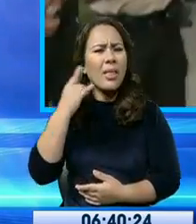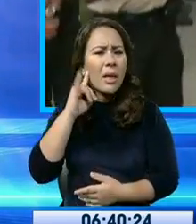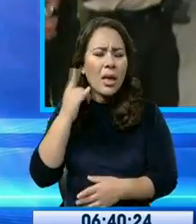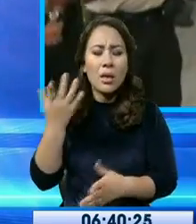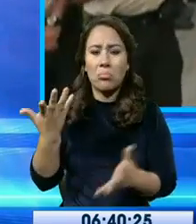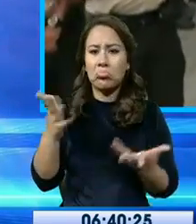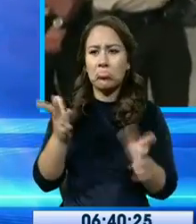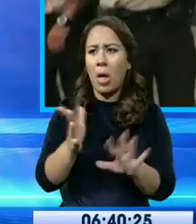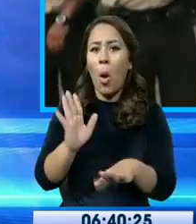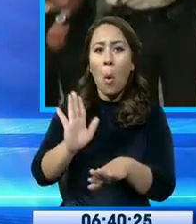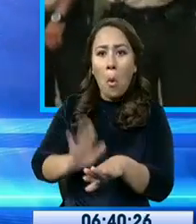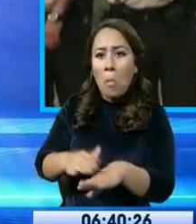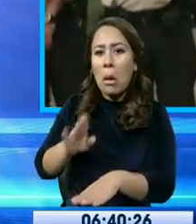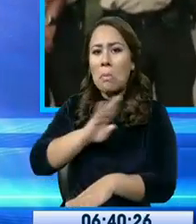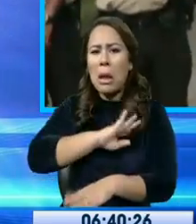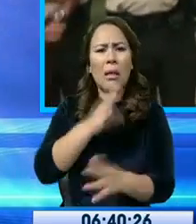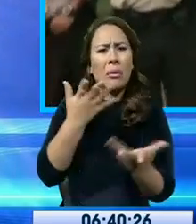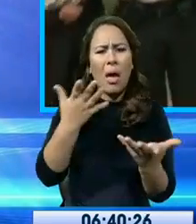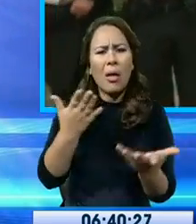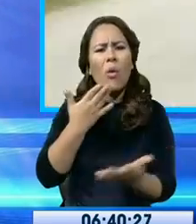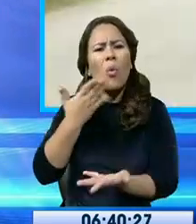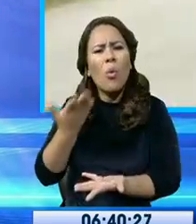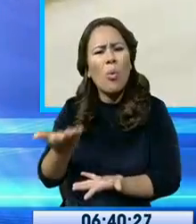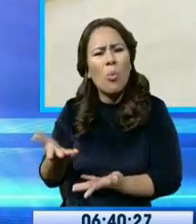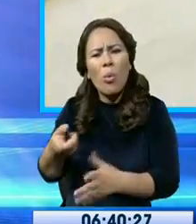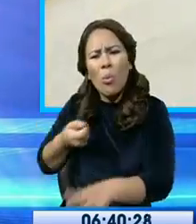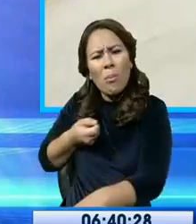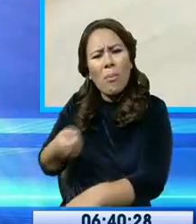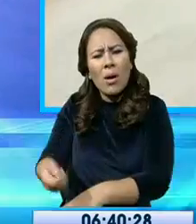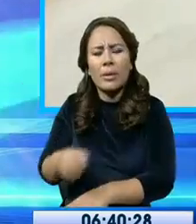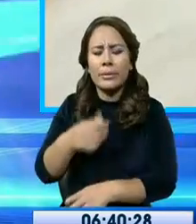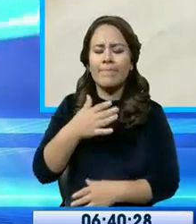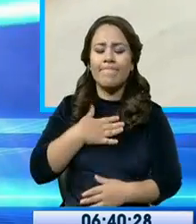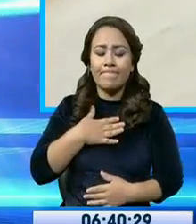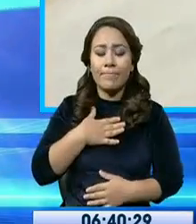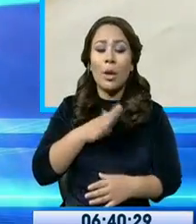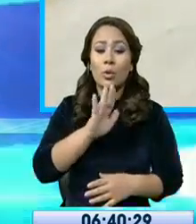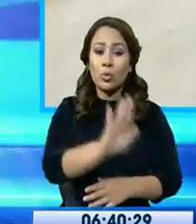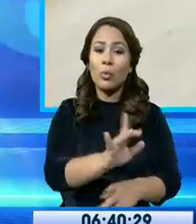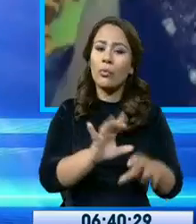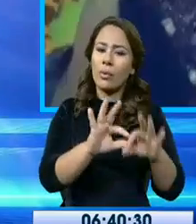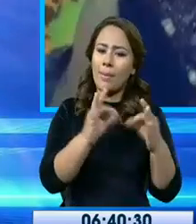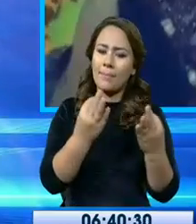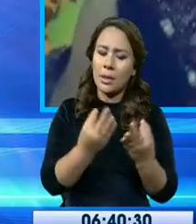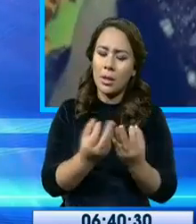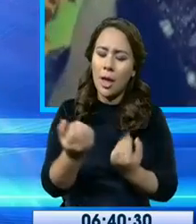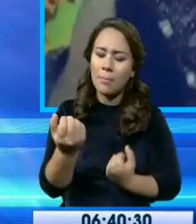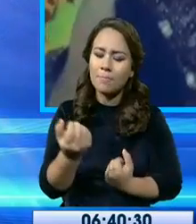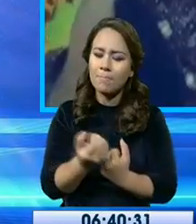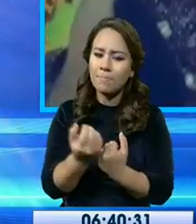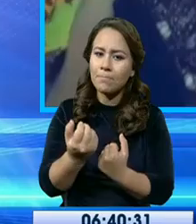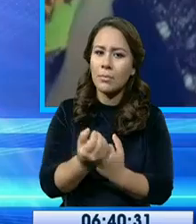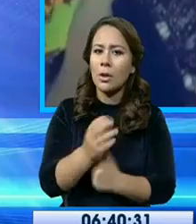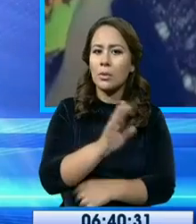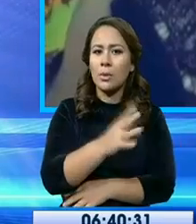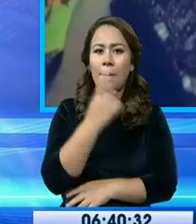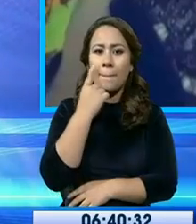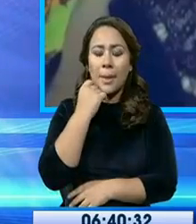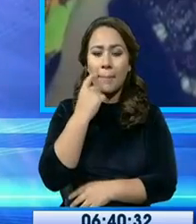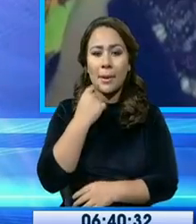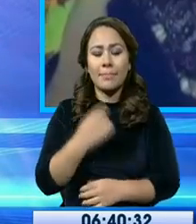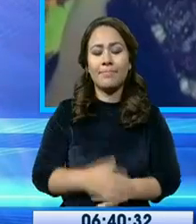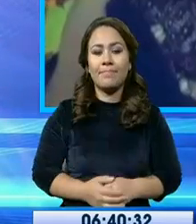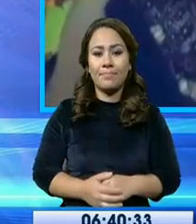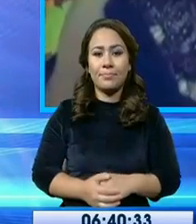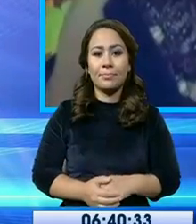nuestra solidaridad y nuestras condolencias para con su familia, de manera muy particular para con sus padres. No existen